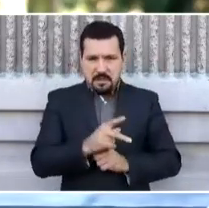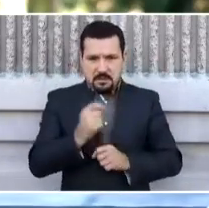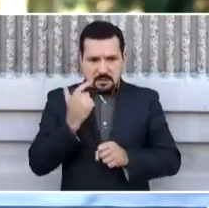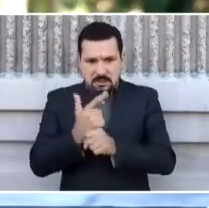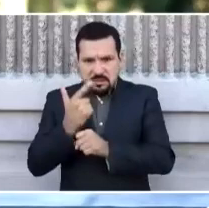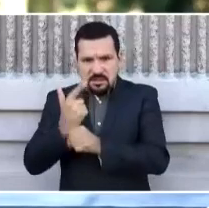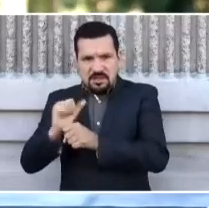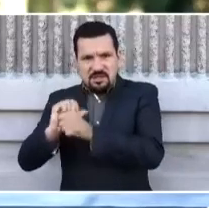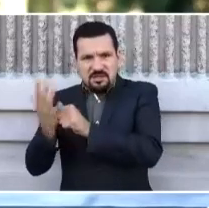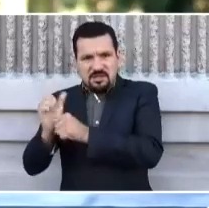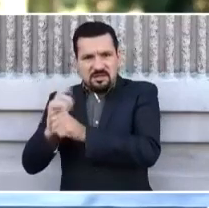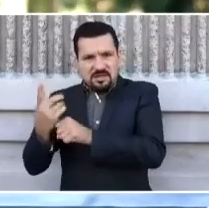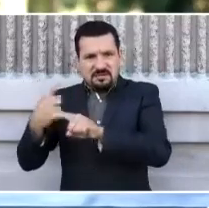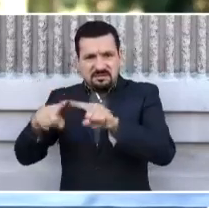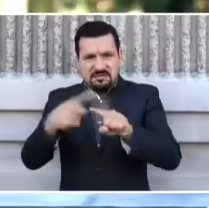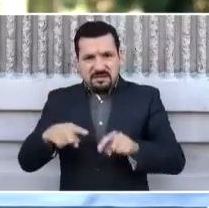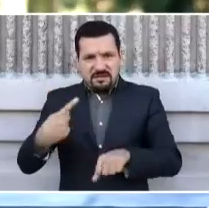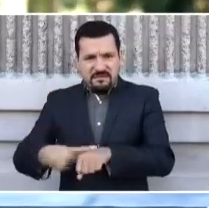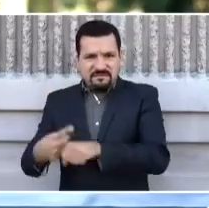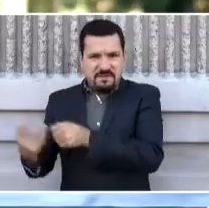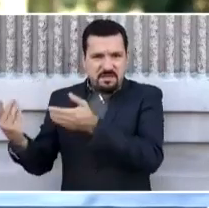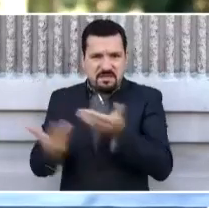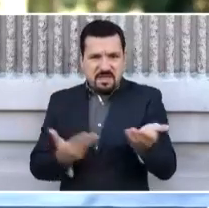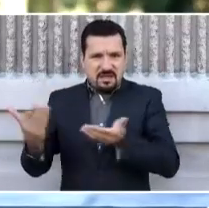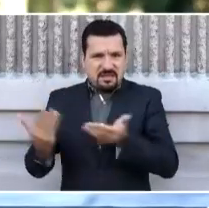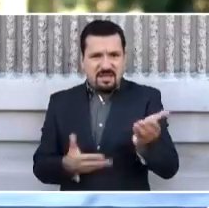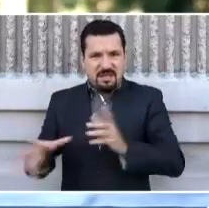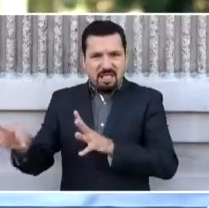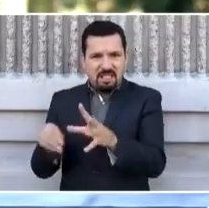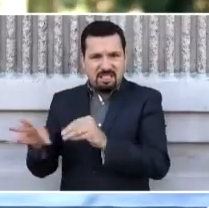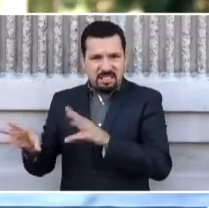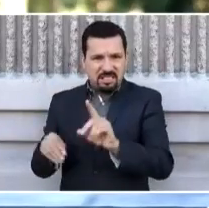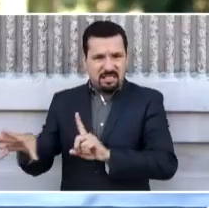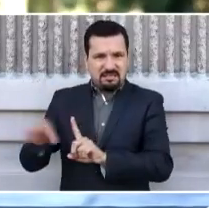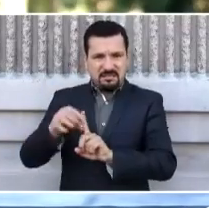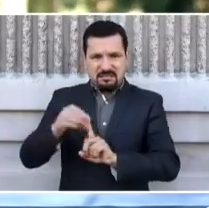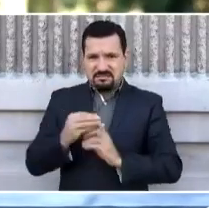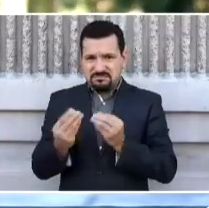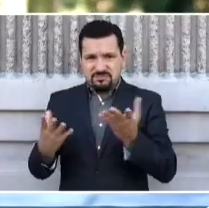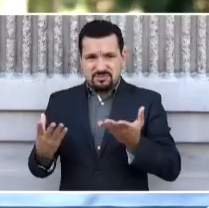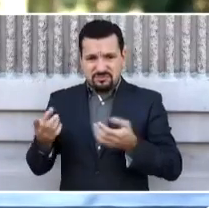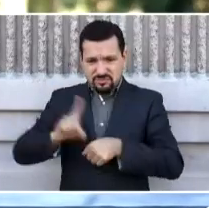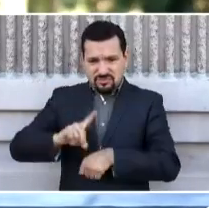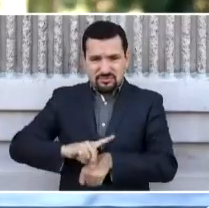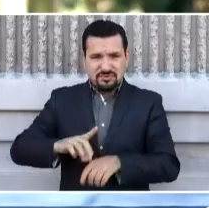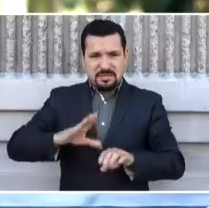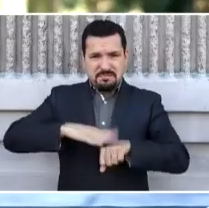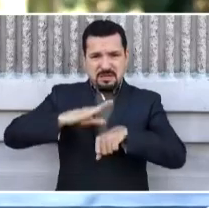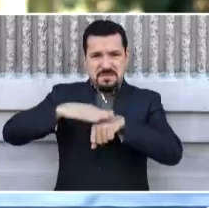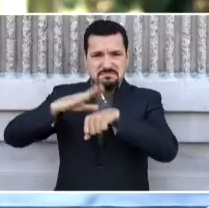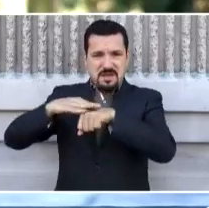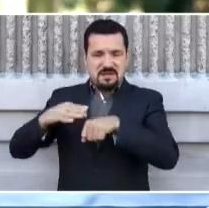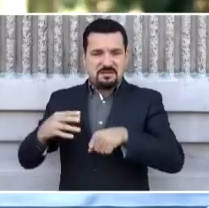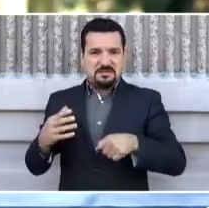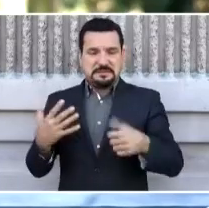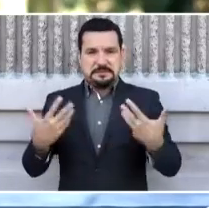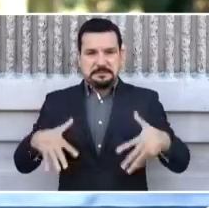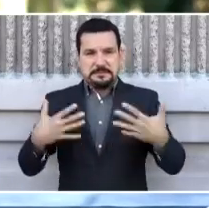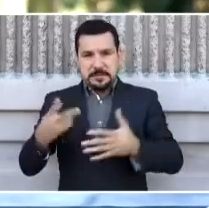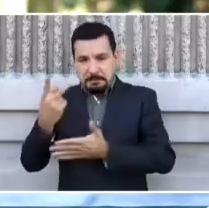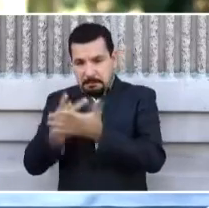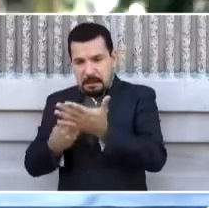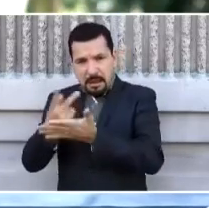el panorama y la escena o el panorama epidemiológico que se ha venido presentando día a día, el plan de